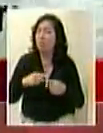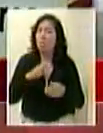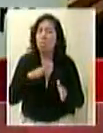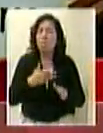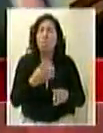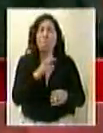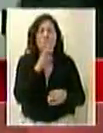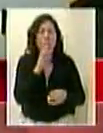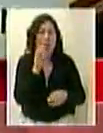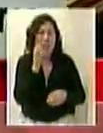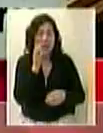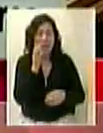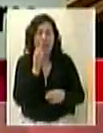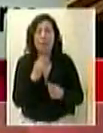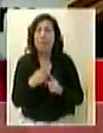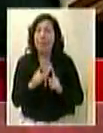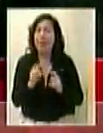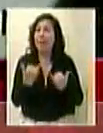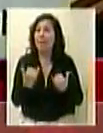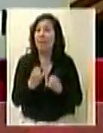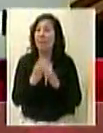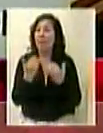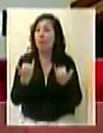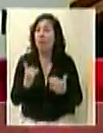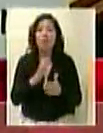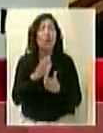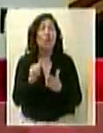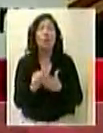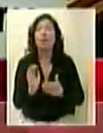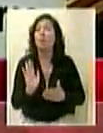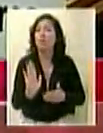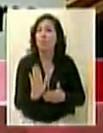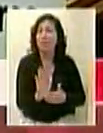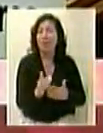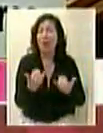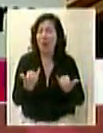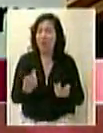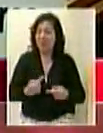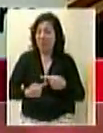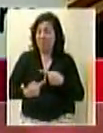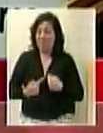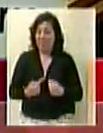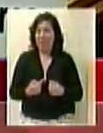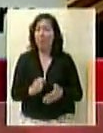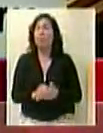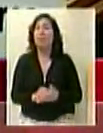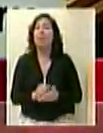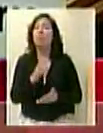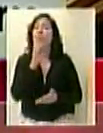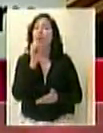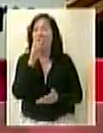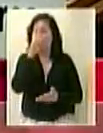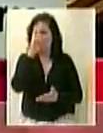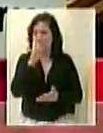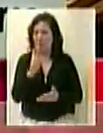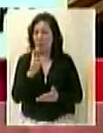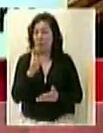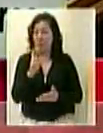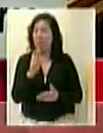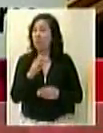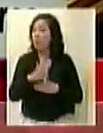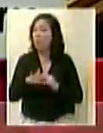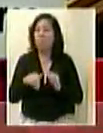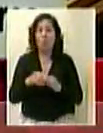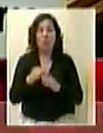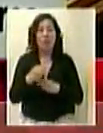muriendo muchas más para que el día de hoy, todas ustedes, las que estén hoy día aquí presentes y las mujeres peruanas, las mujeres en el